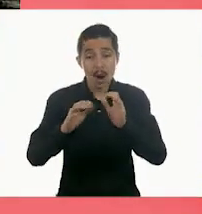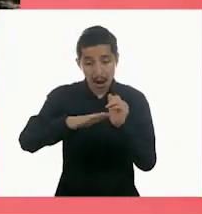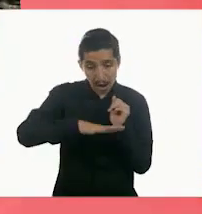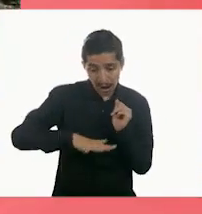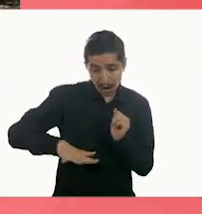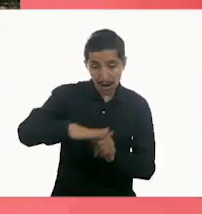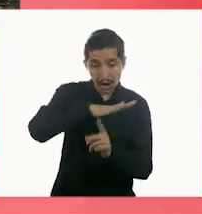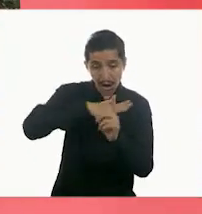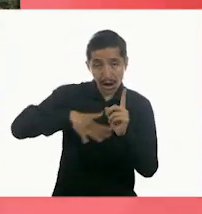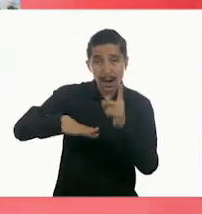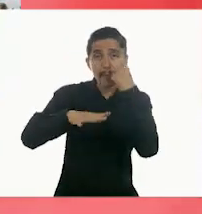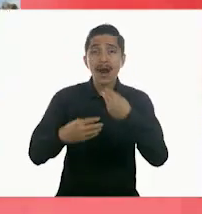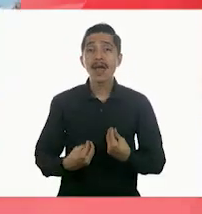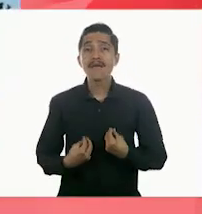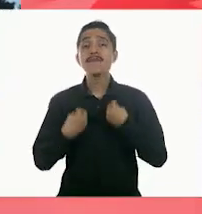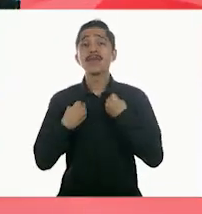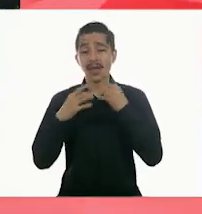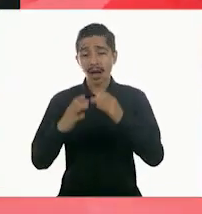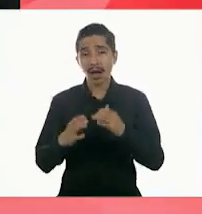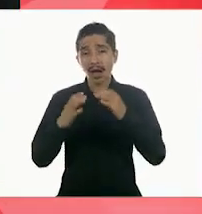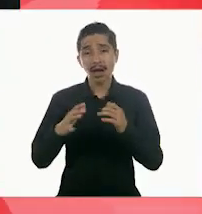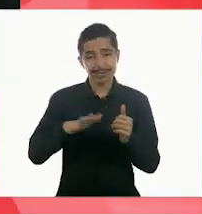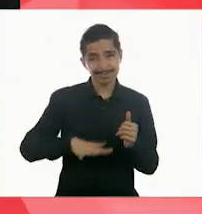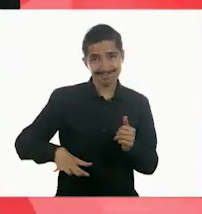para garantizar la vida en general.